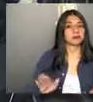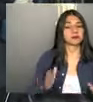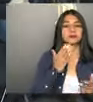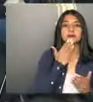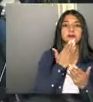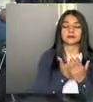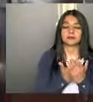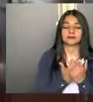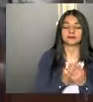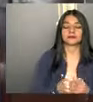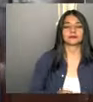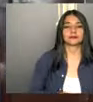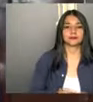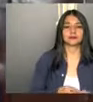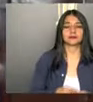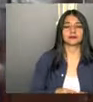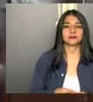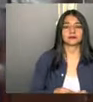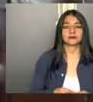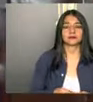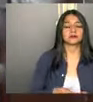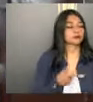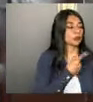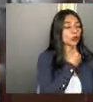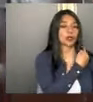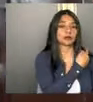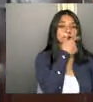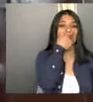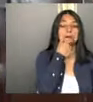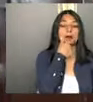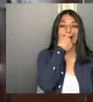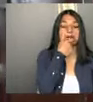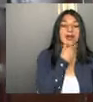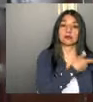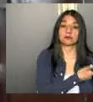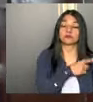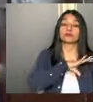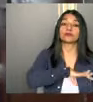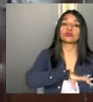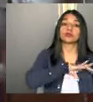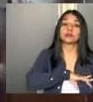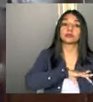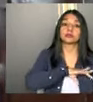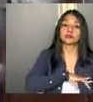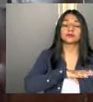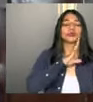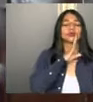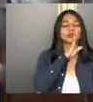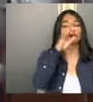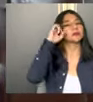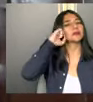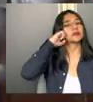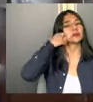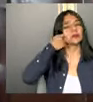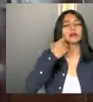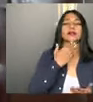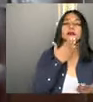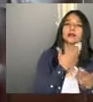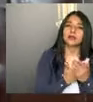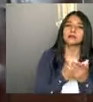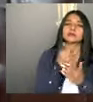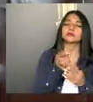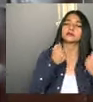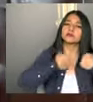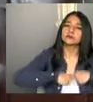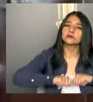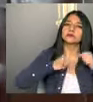creo que, como lo he mencionado a Pavel, esta es una municipalidad que ha recobrado, gracias al esfuerzo de